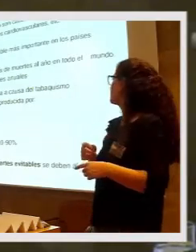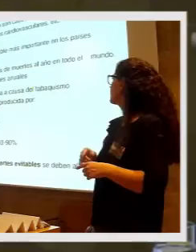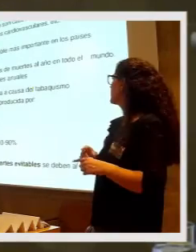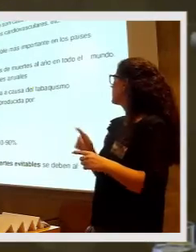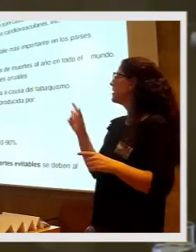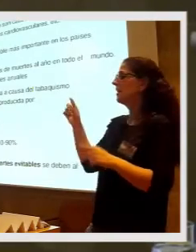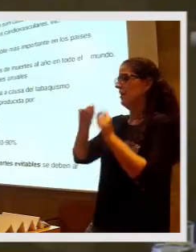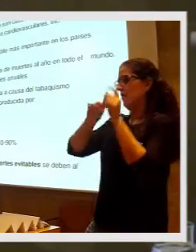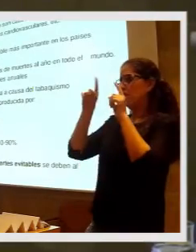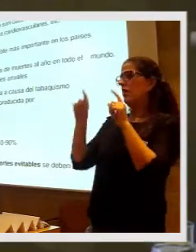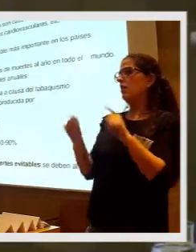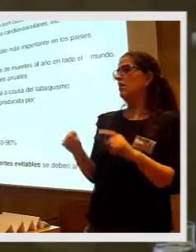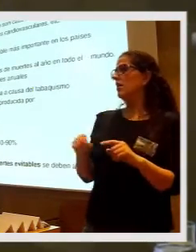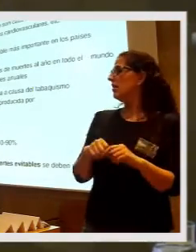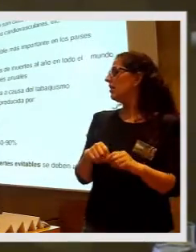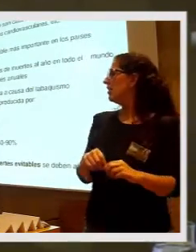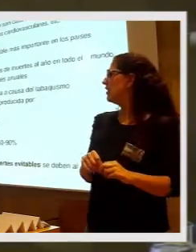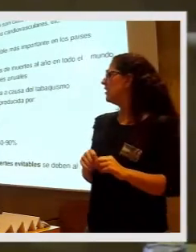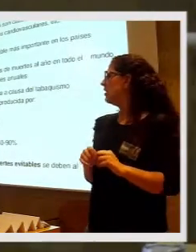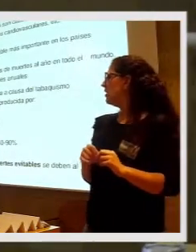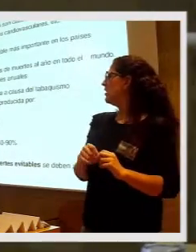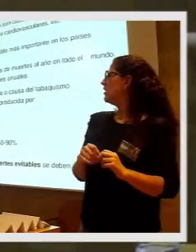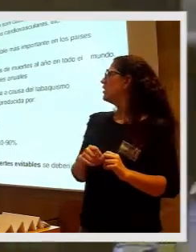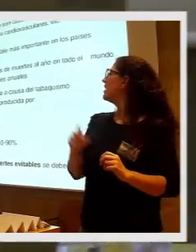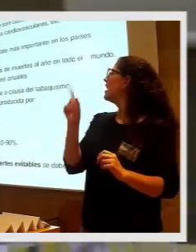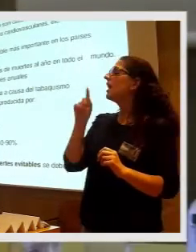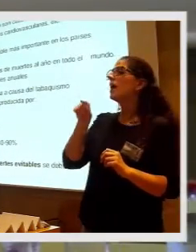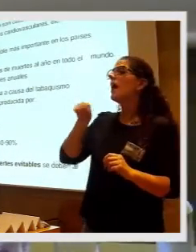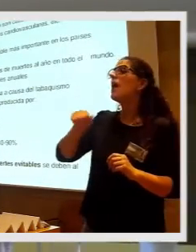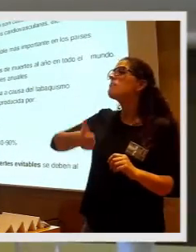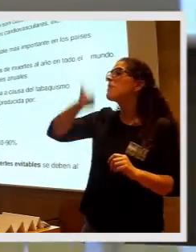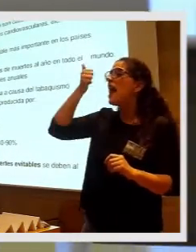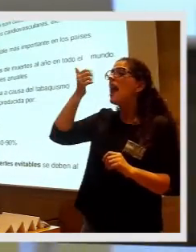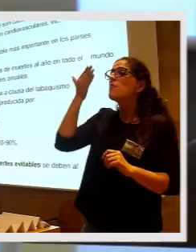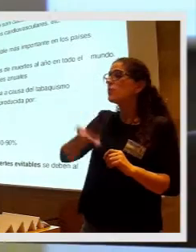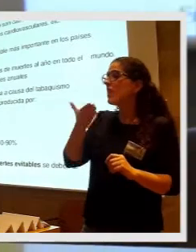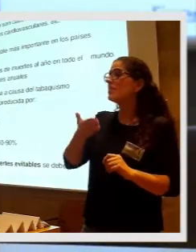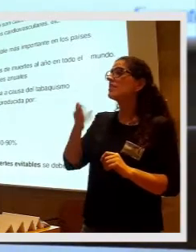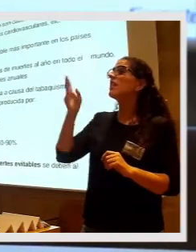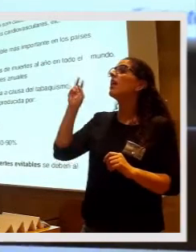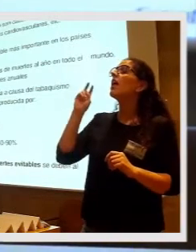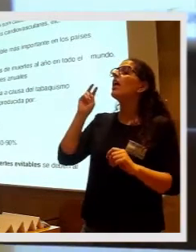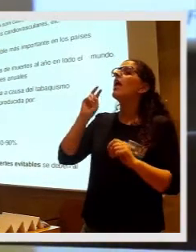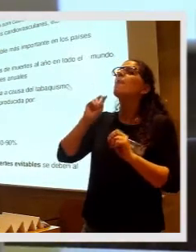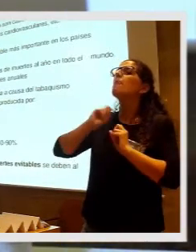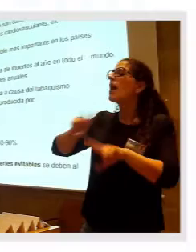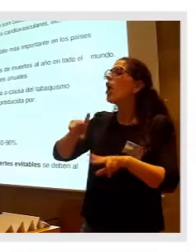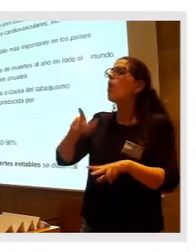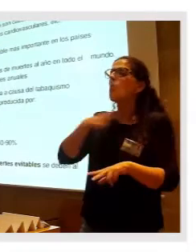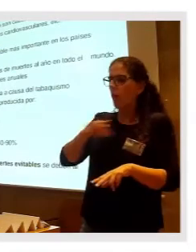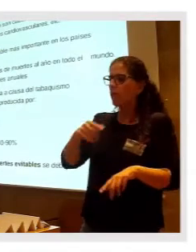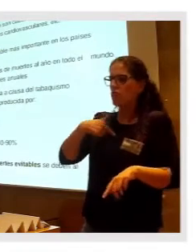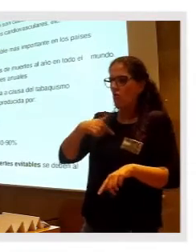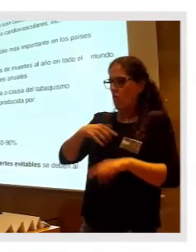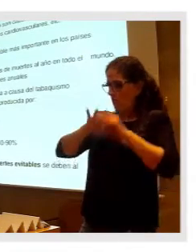Fundación Asepello, que como veis, pues la causa más importante del mundo de mortalidad evitable, y eso nos lo recalcará nuestro